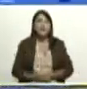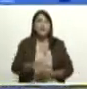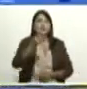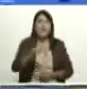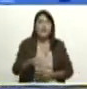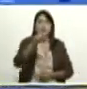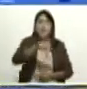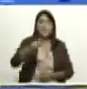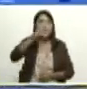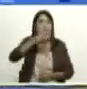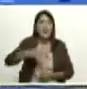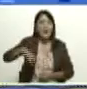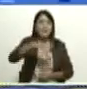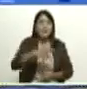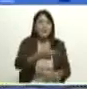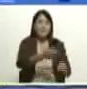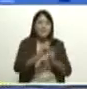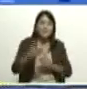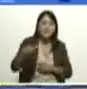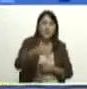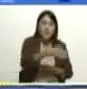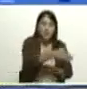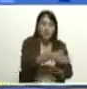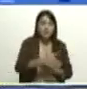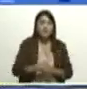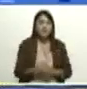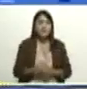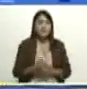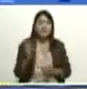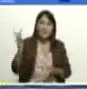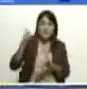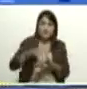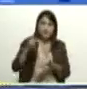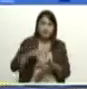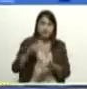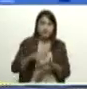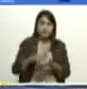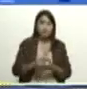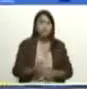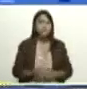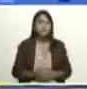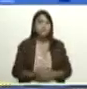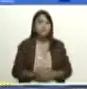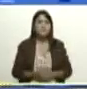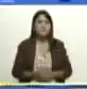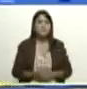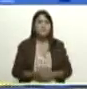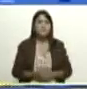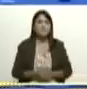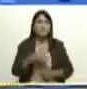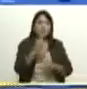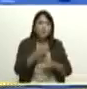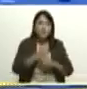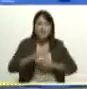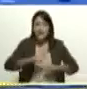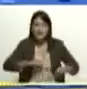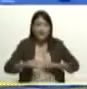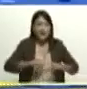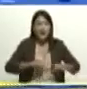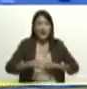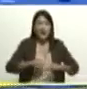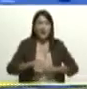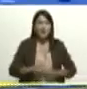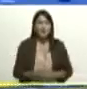Campesinos, pescadores, presentes con su fuerza productiva, con su fuerza